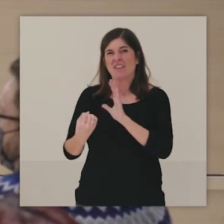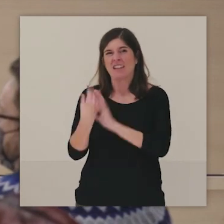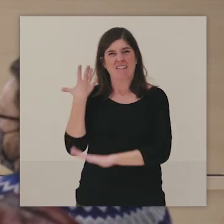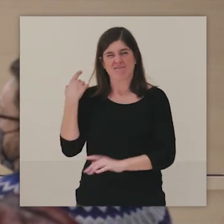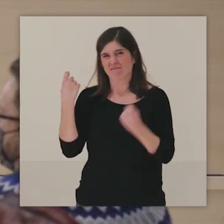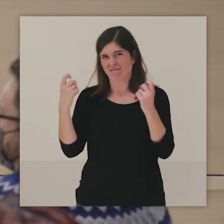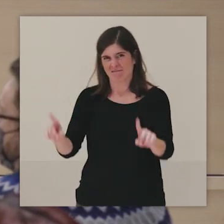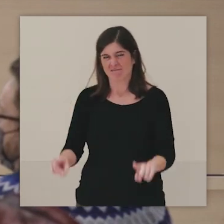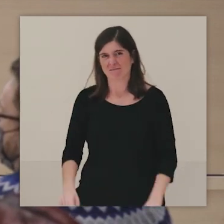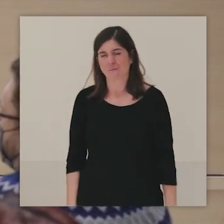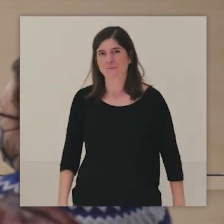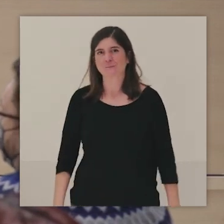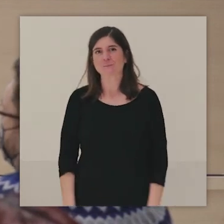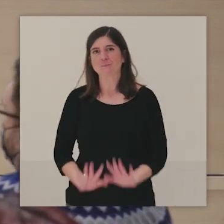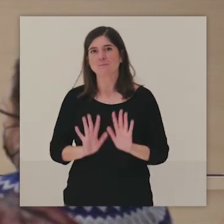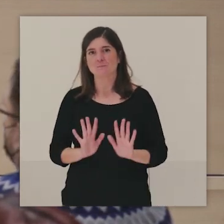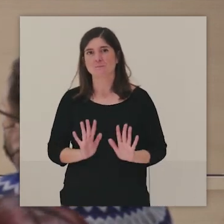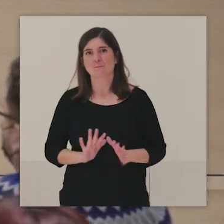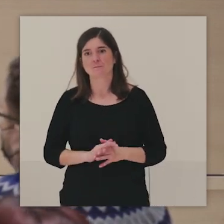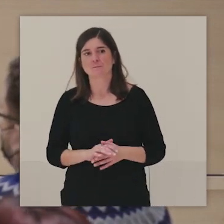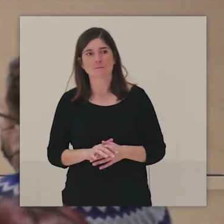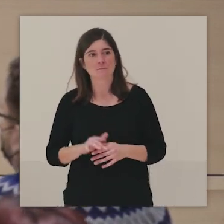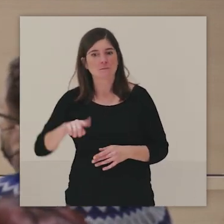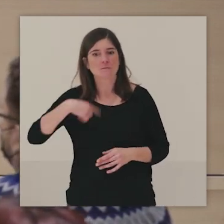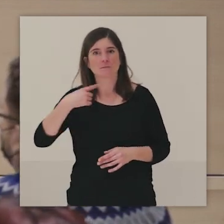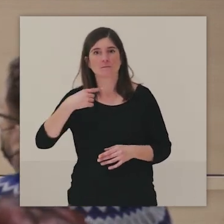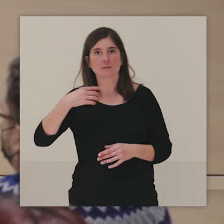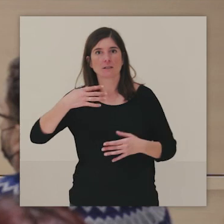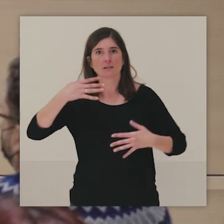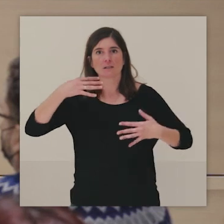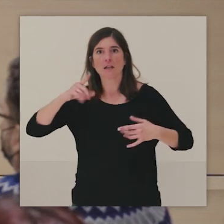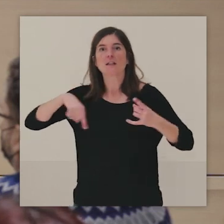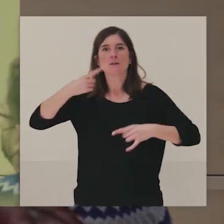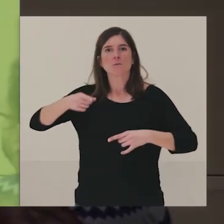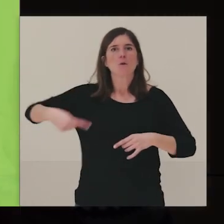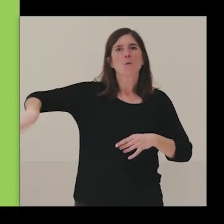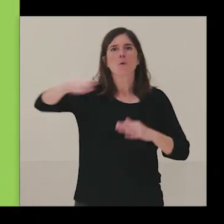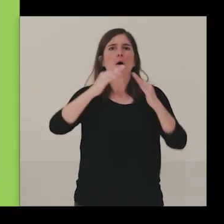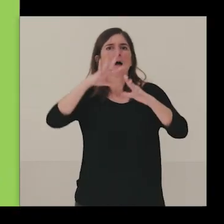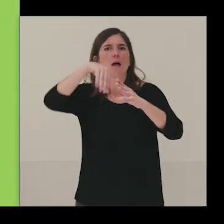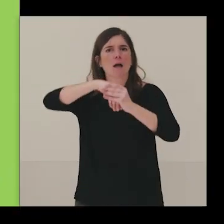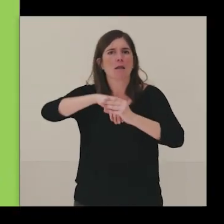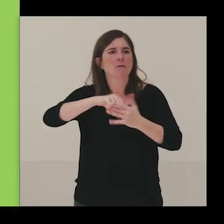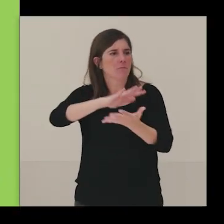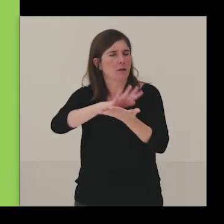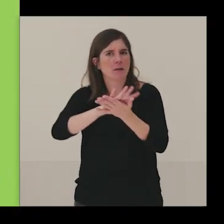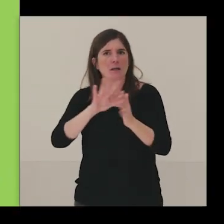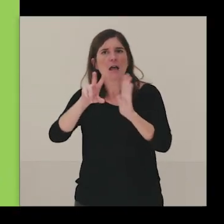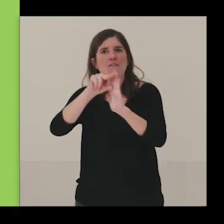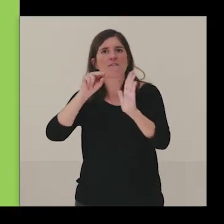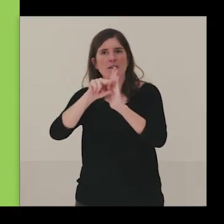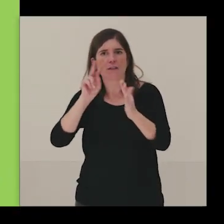el vídeo, pero sí, como va a estar la presentación, supongo, disponible, les invito a que vean este vídeo de Empower Parents. Es